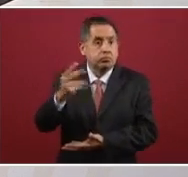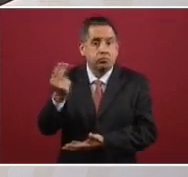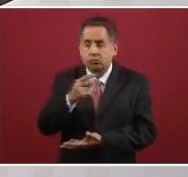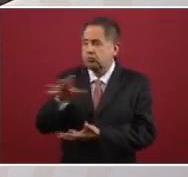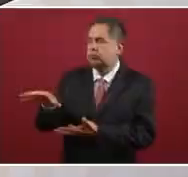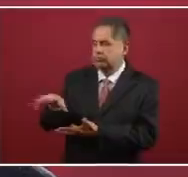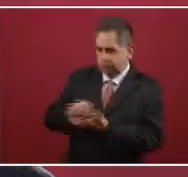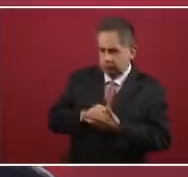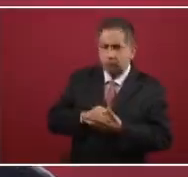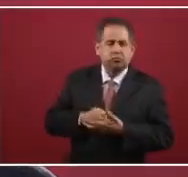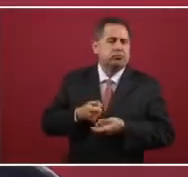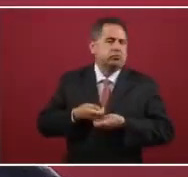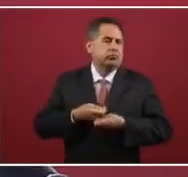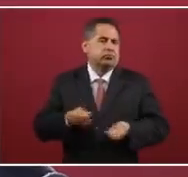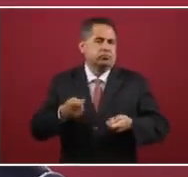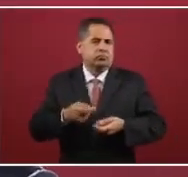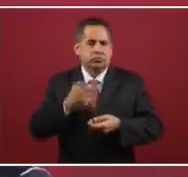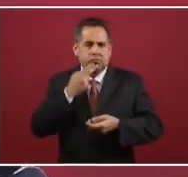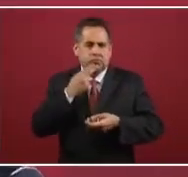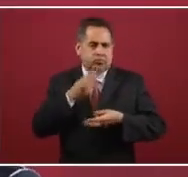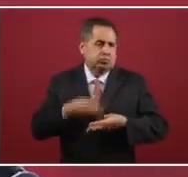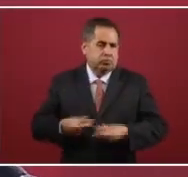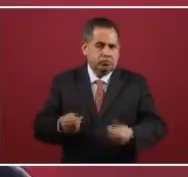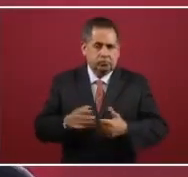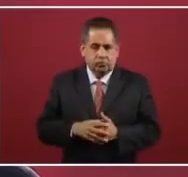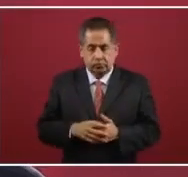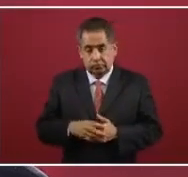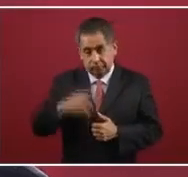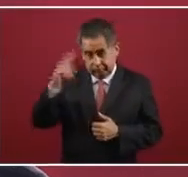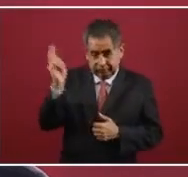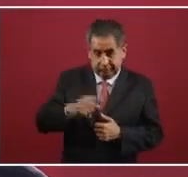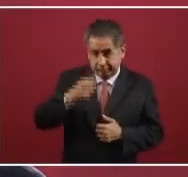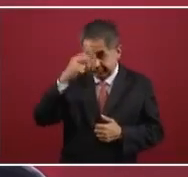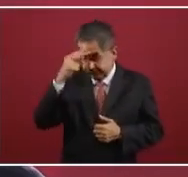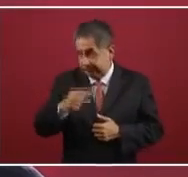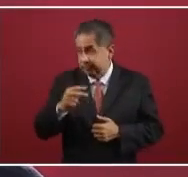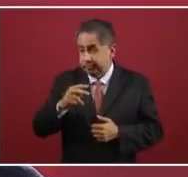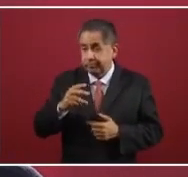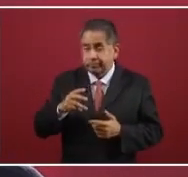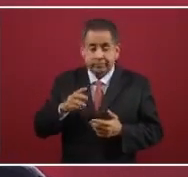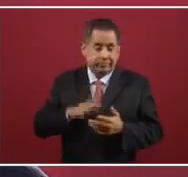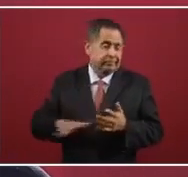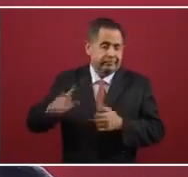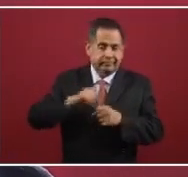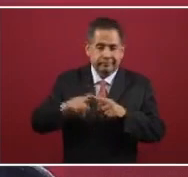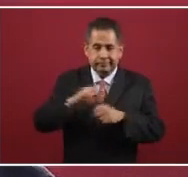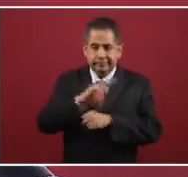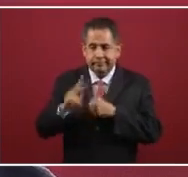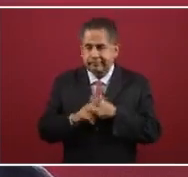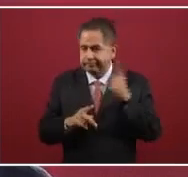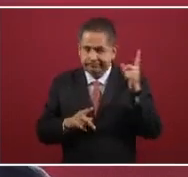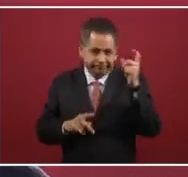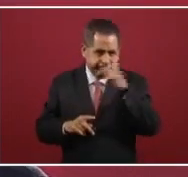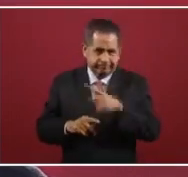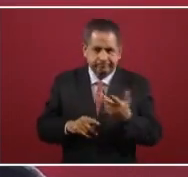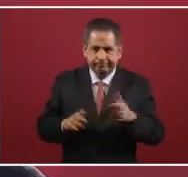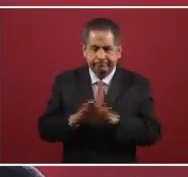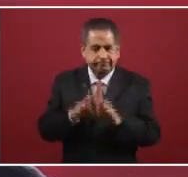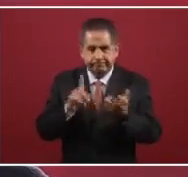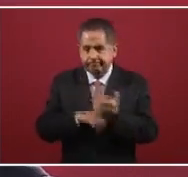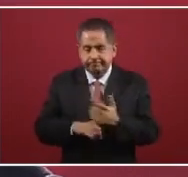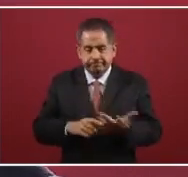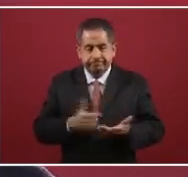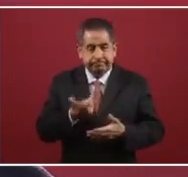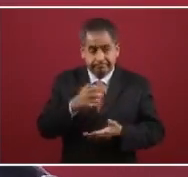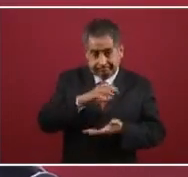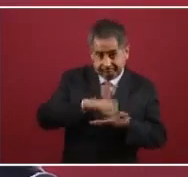parecería ser un tema muy sencillo, pero en realidad, en la práctica, en México y en la mayor parte de los países, ha sido un tema extraordinariamente